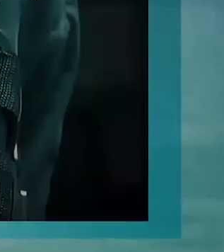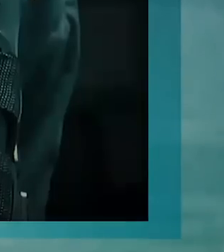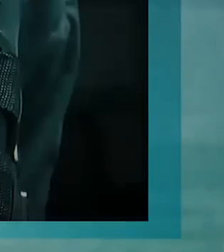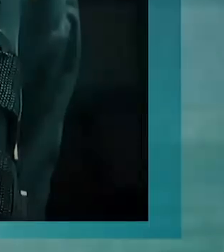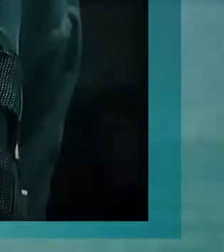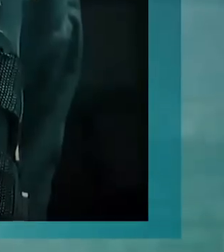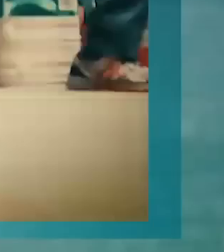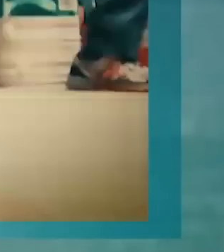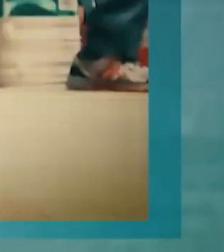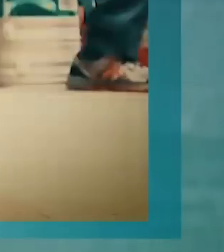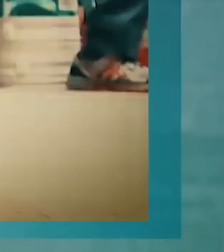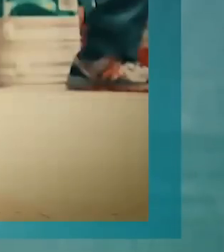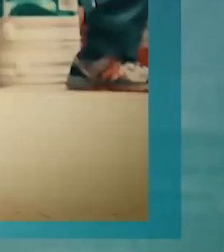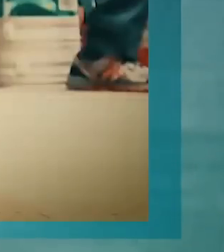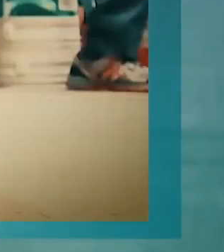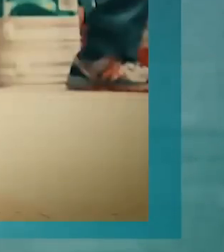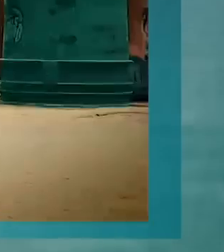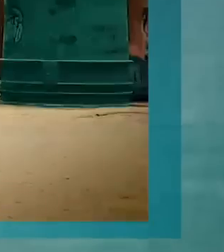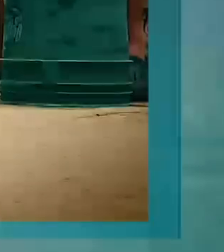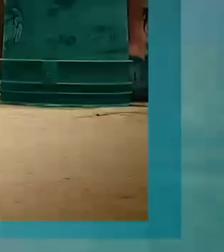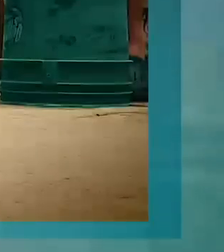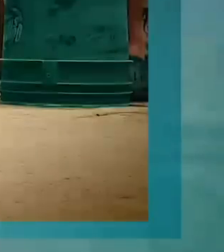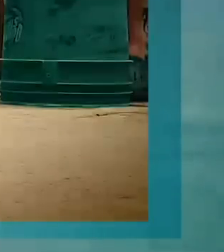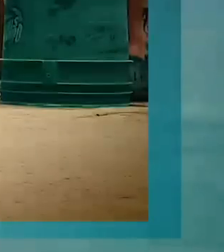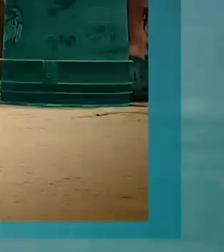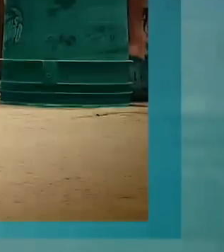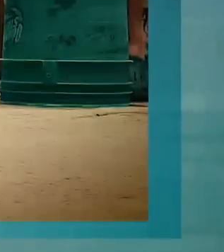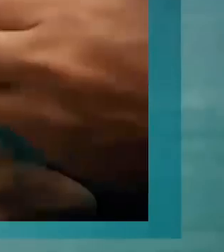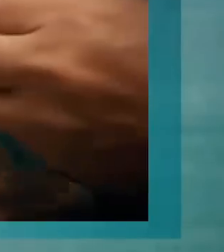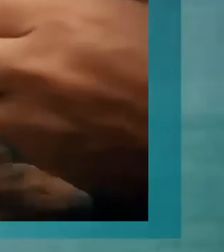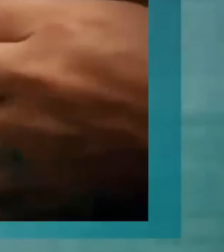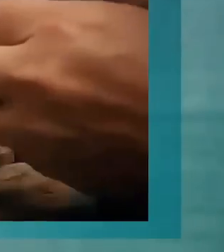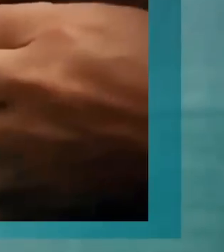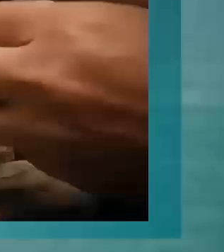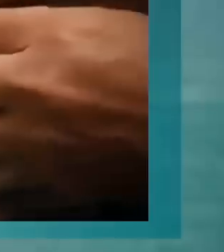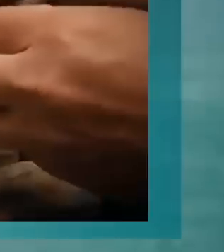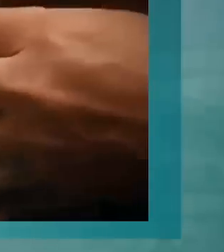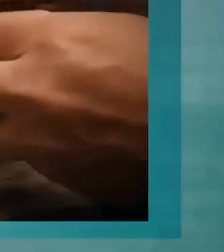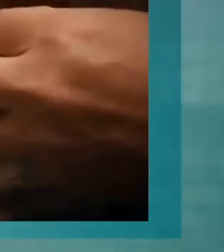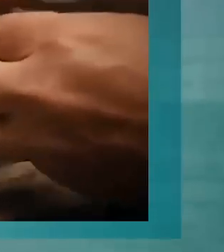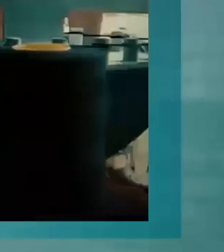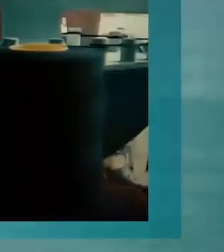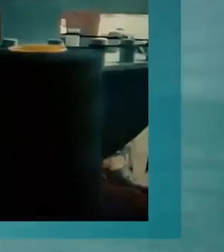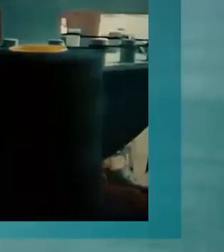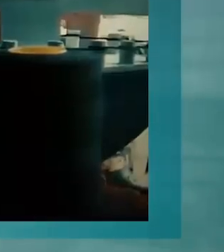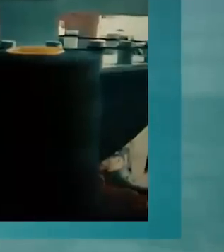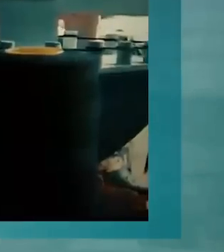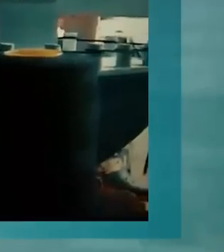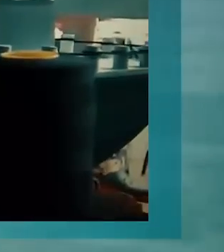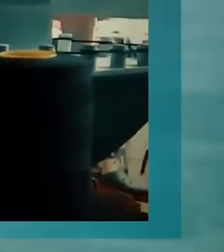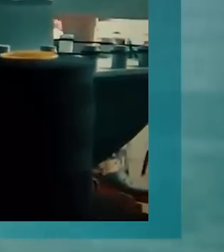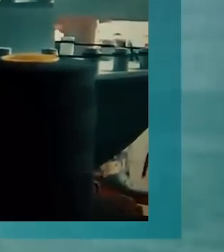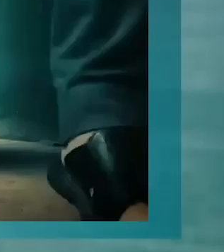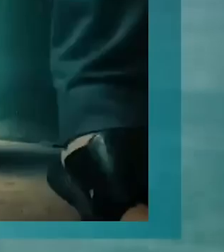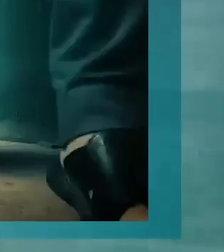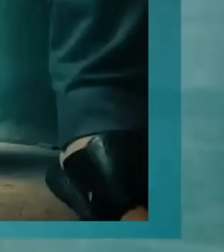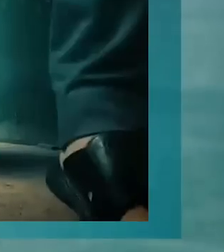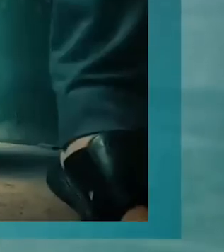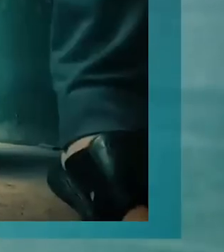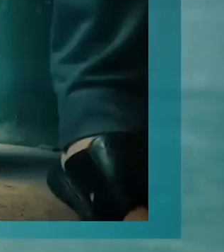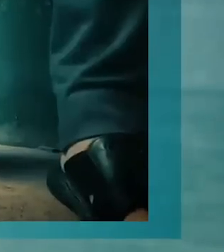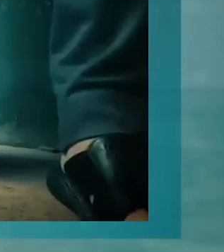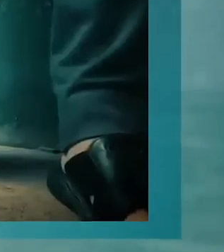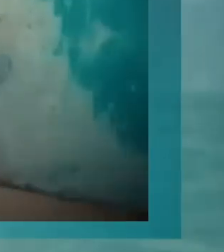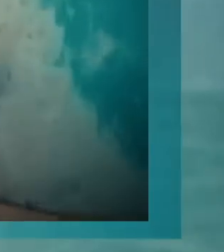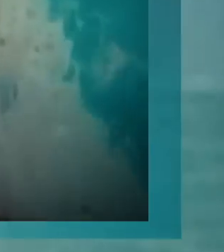La Secretaría de Seguridad y Protección Ciudadana defendió la prisión preventiva oficiosa. La señaló como de suma importancia para garantizar